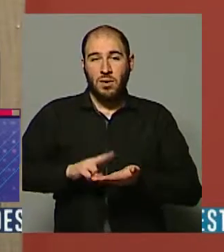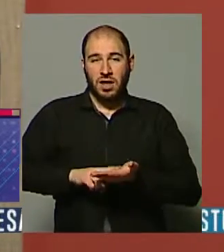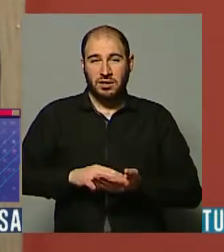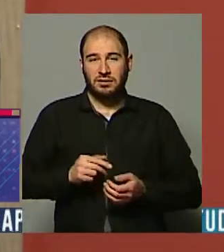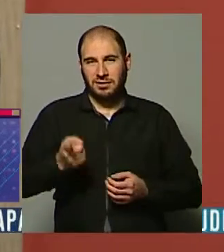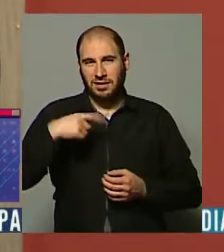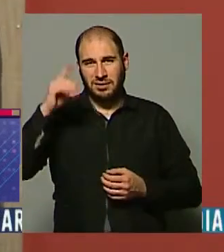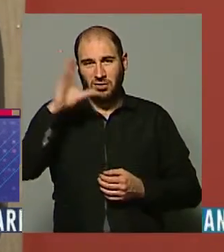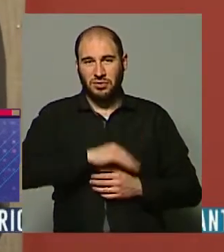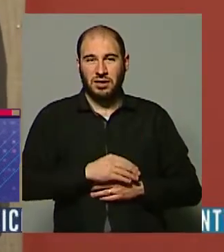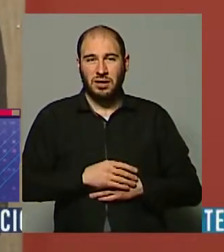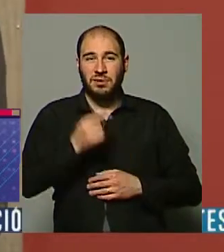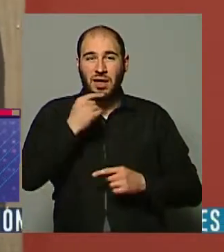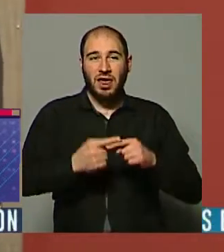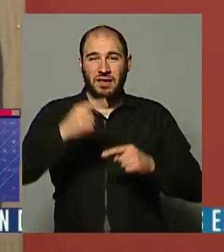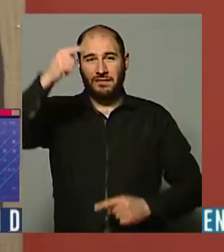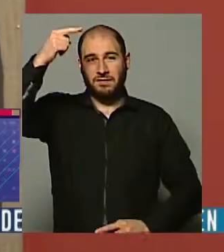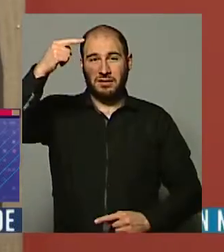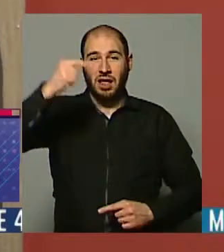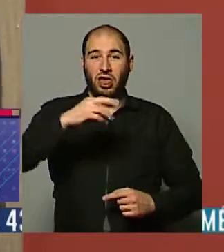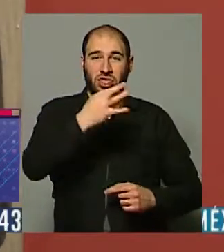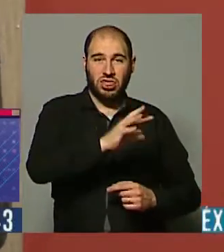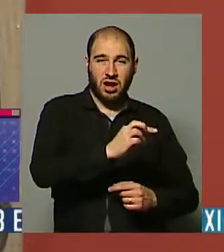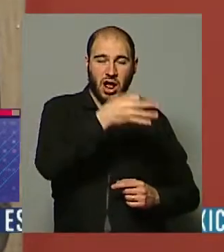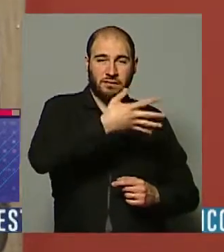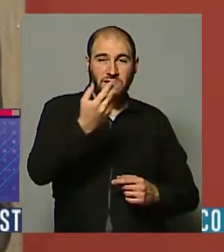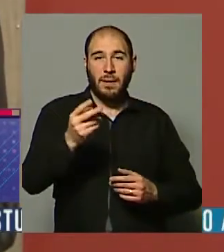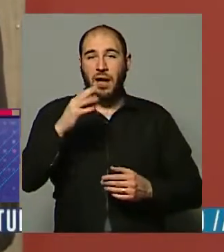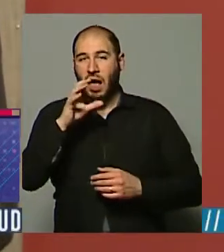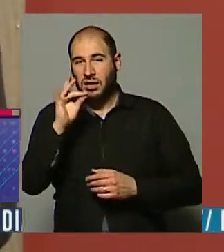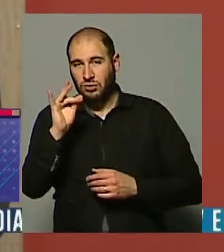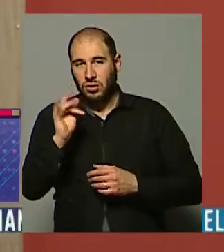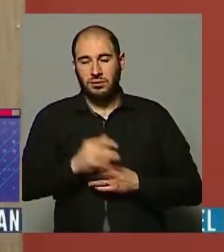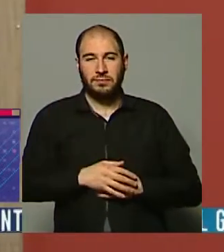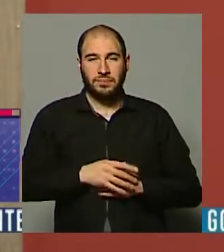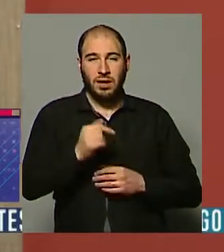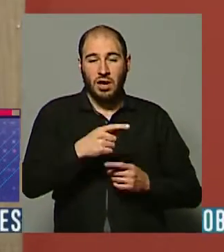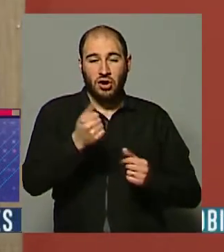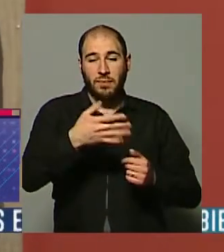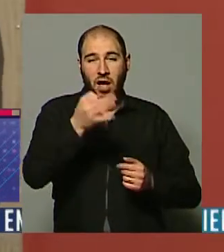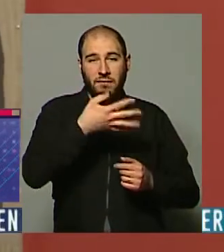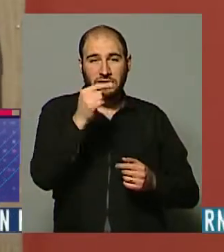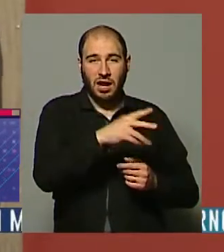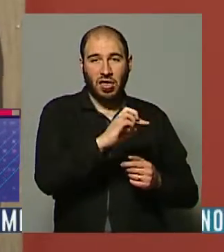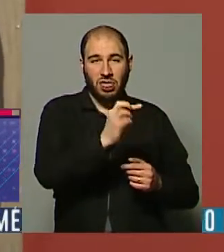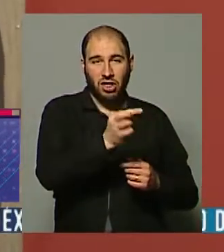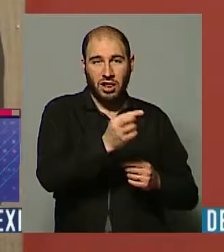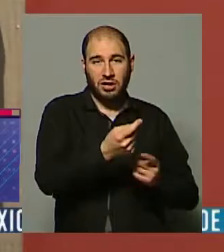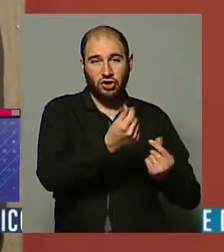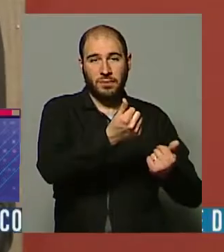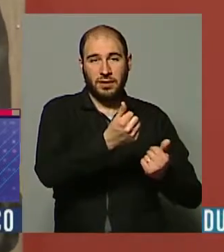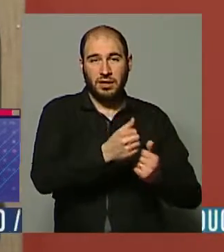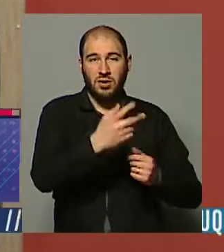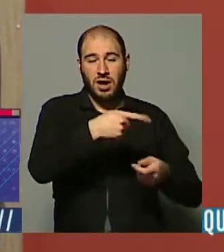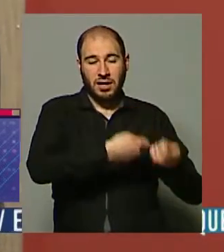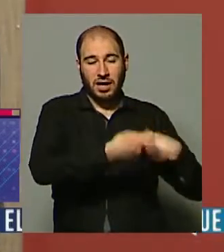ya nos habíamos olvidado, es cuando hay una diferencia muy grande entre el dólar oficial y el dólar blue. Entonces uno compra oficialmente el dólar en una